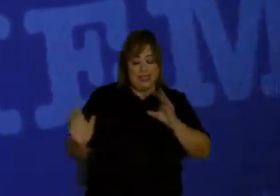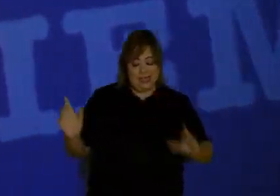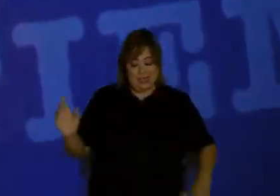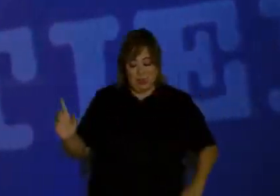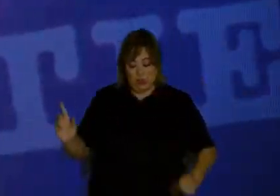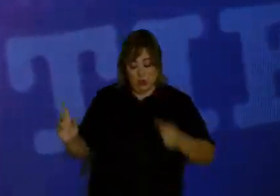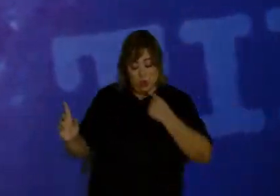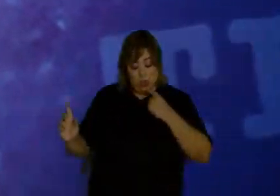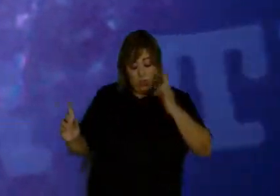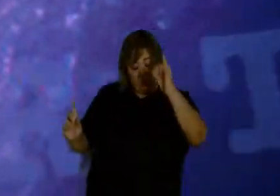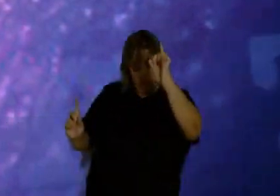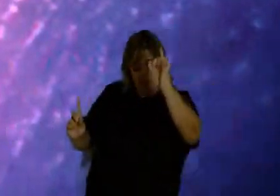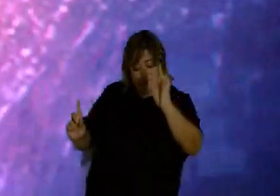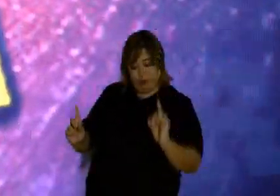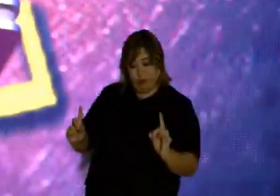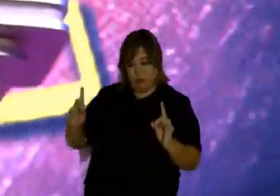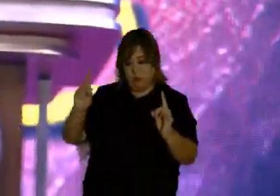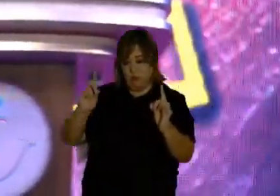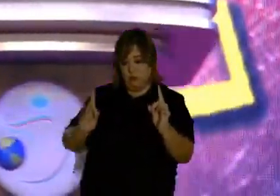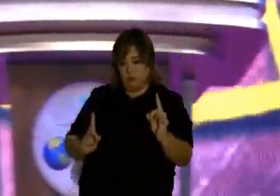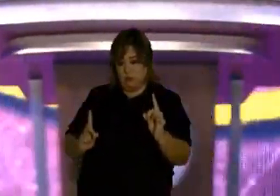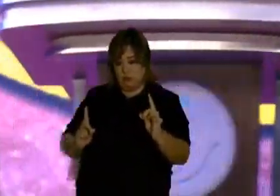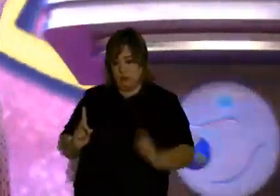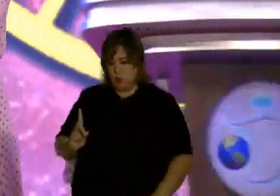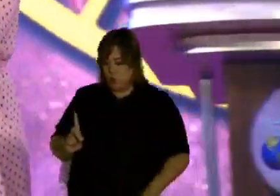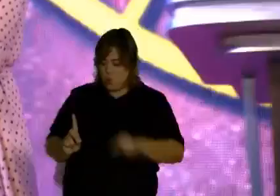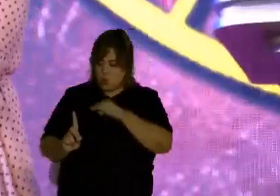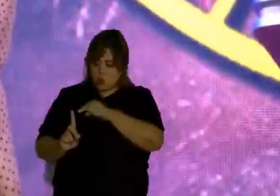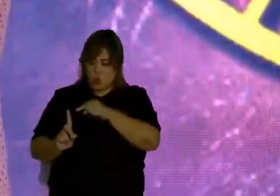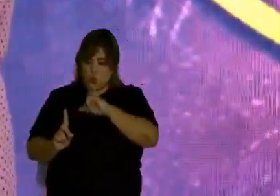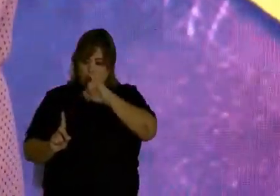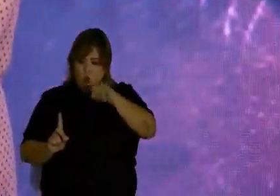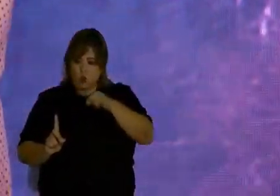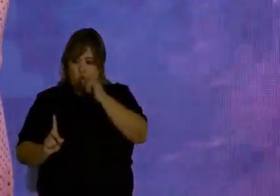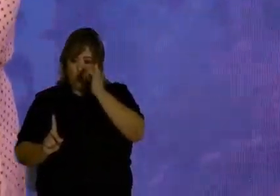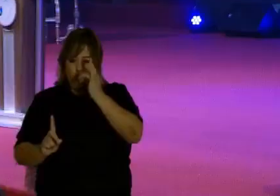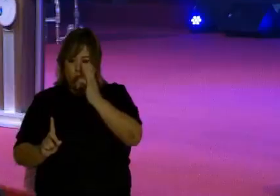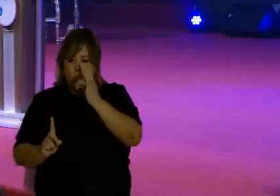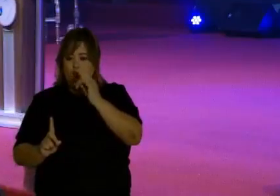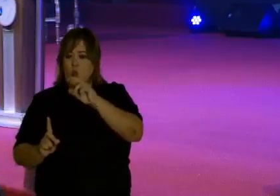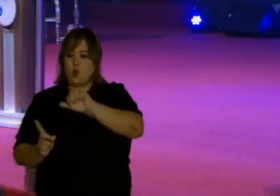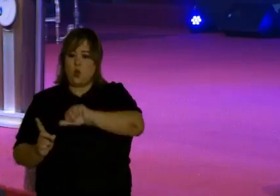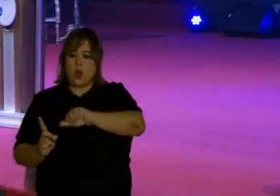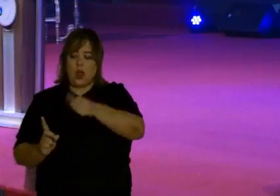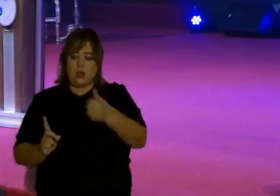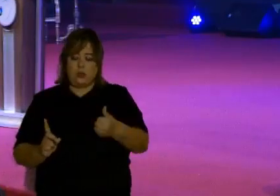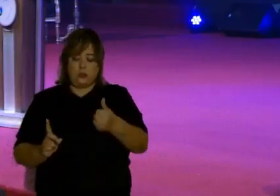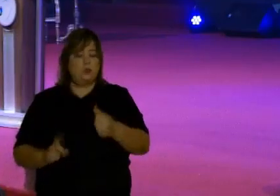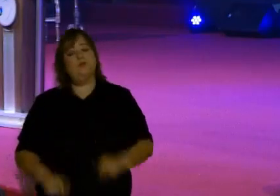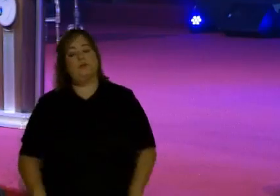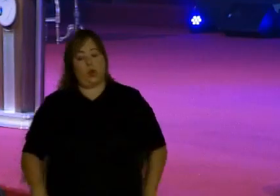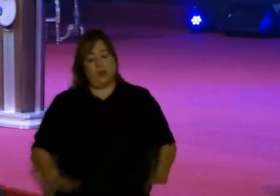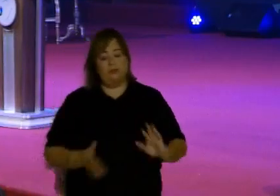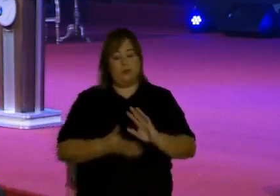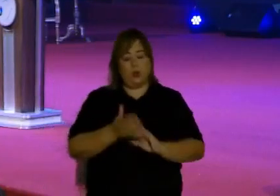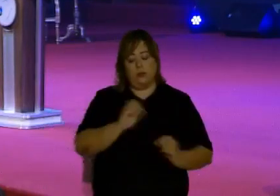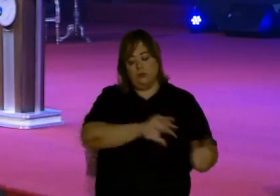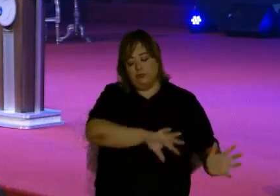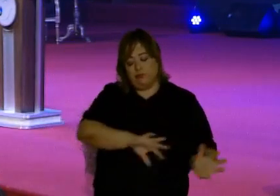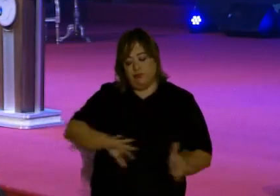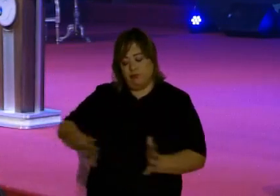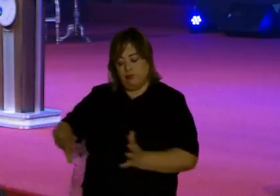está Juan? A él lo que quiero llegar. Juan está en una crisis. Juan acaba de